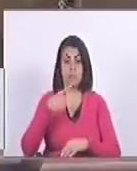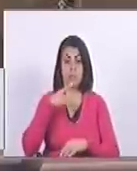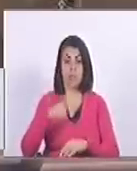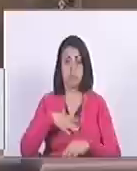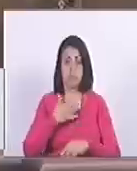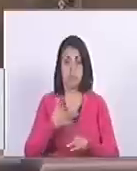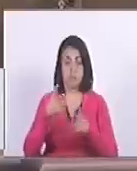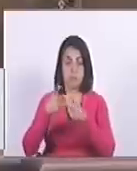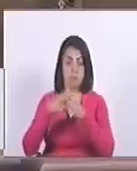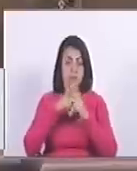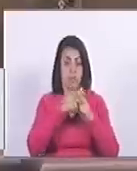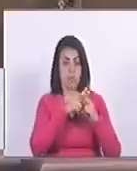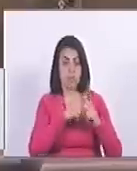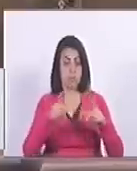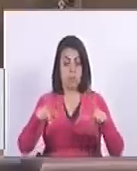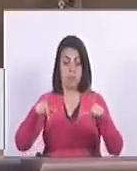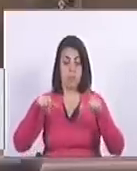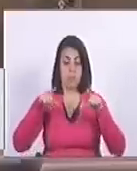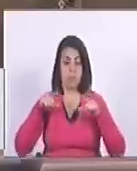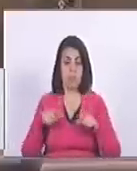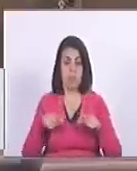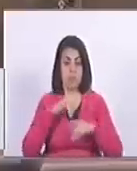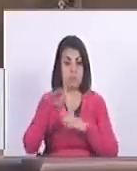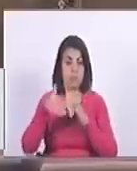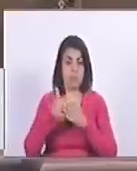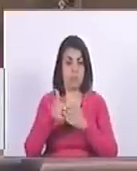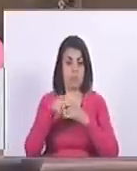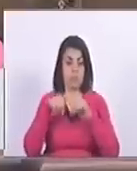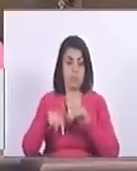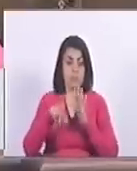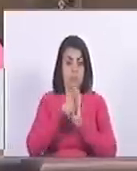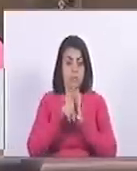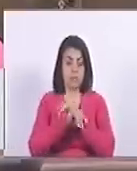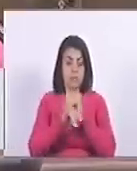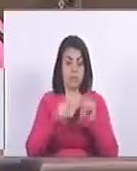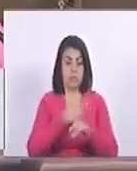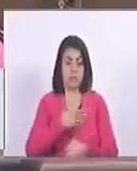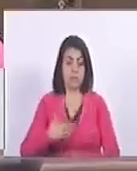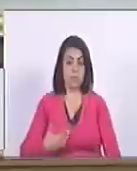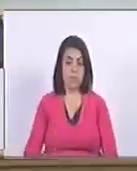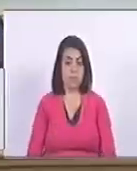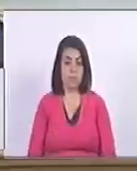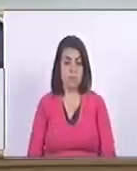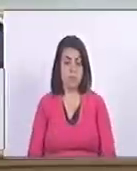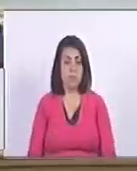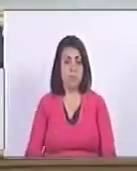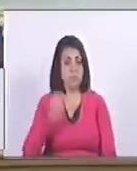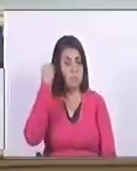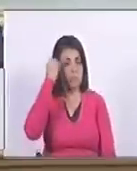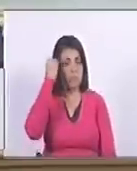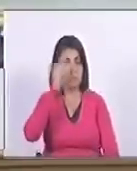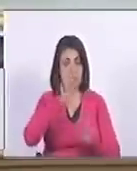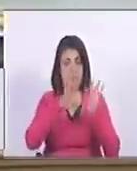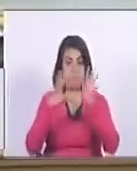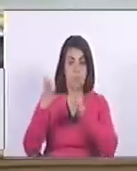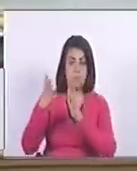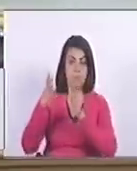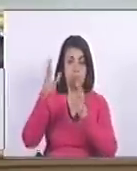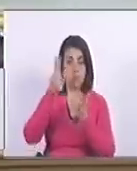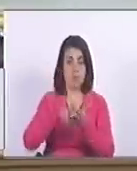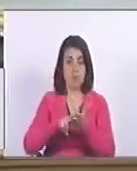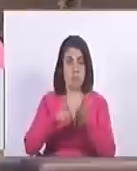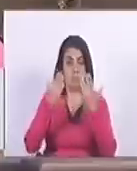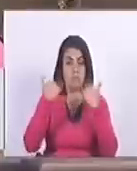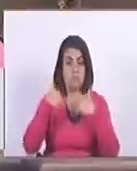por acreditados tales requisitos a todos los efectos legales. Es todo, señor presidente. En consideración al artículo 19, queda